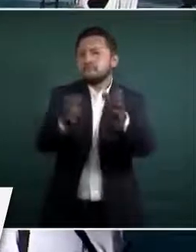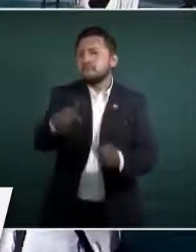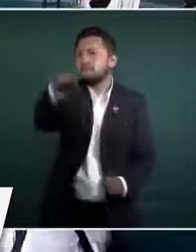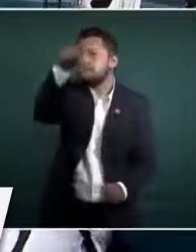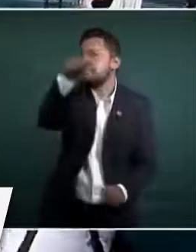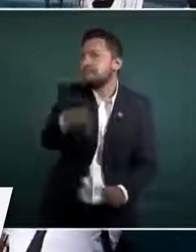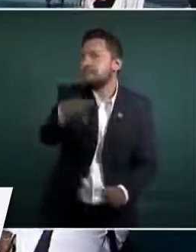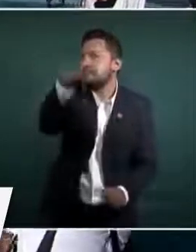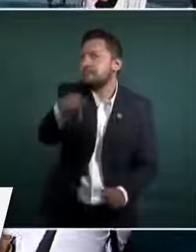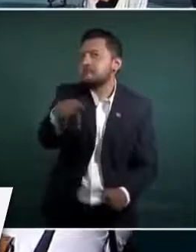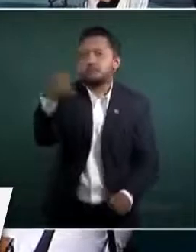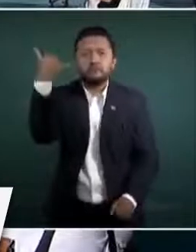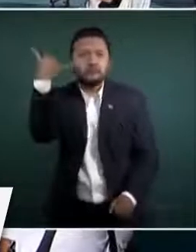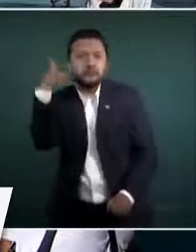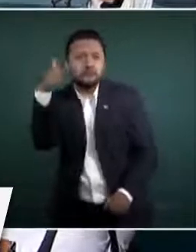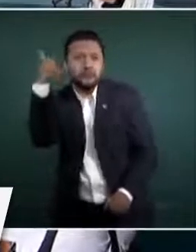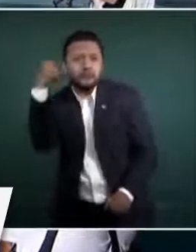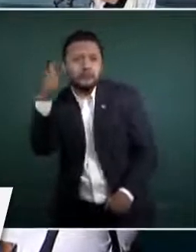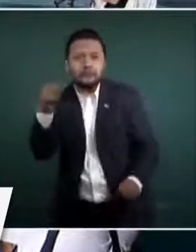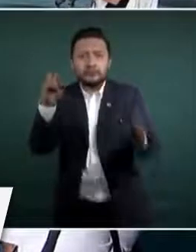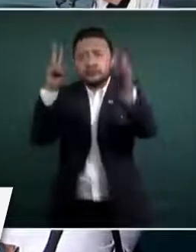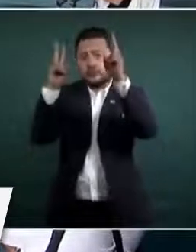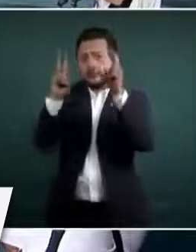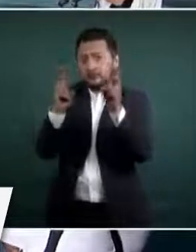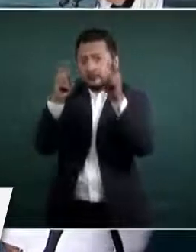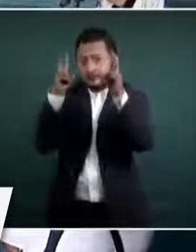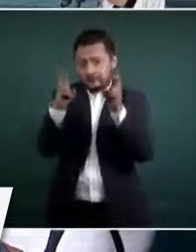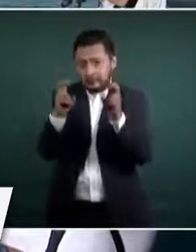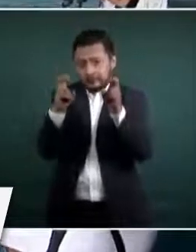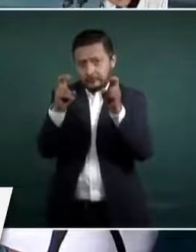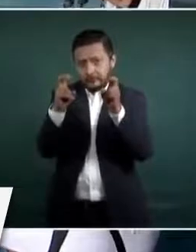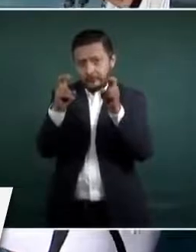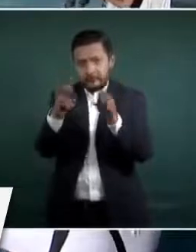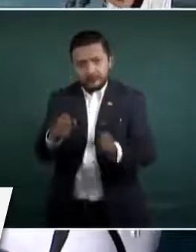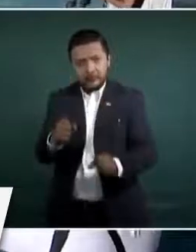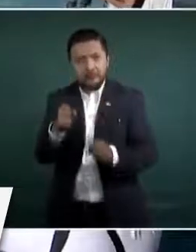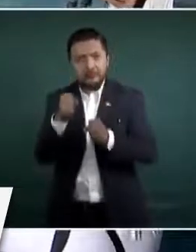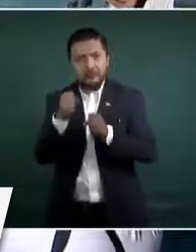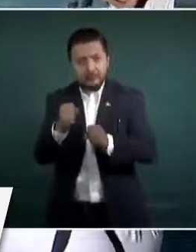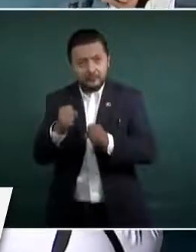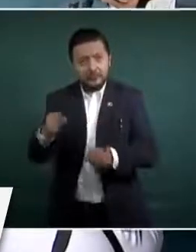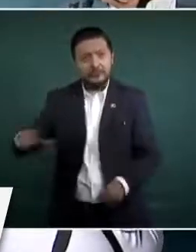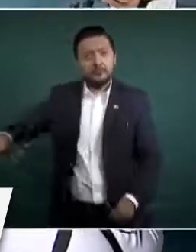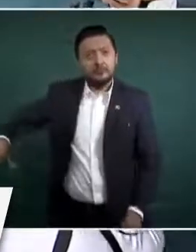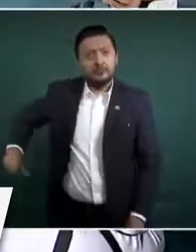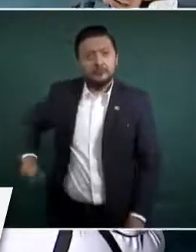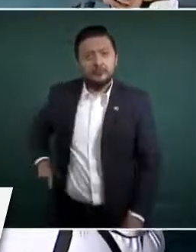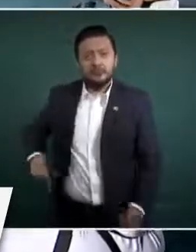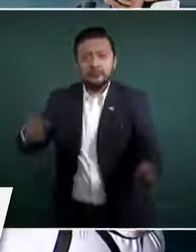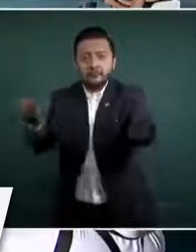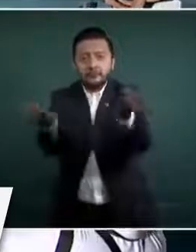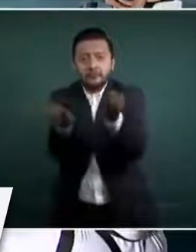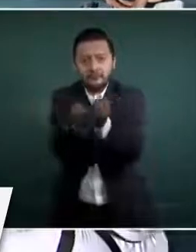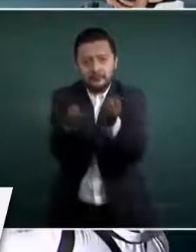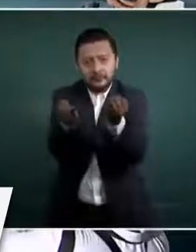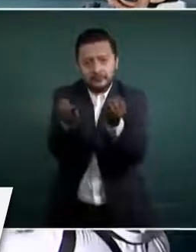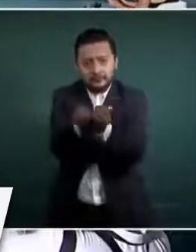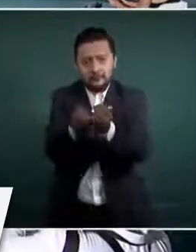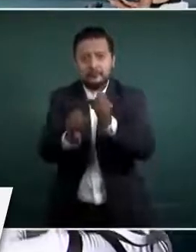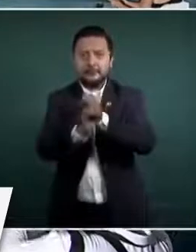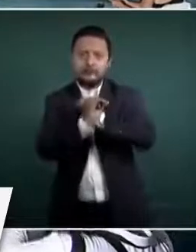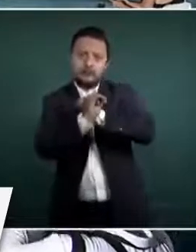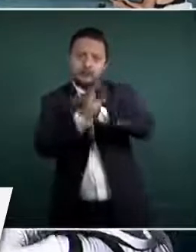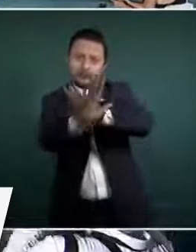Yucatán en materia de seguridad pública. También va a informar